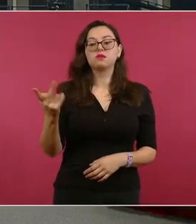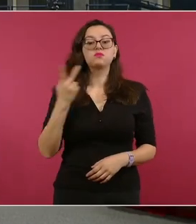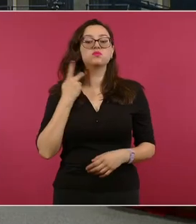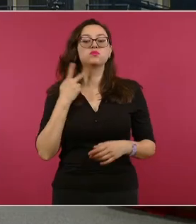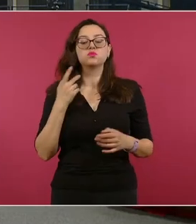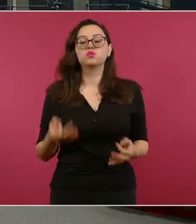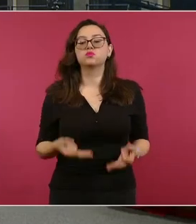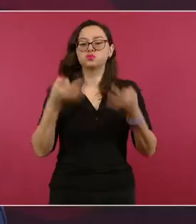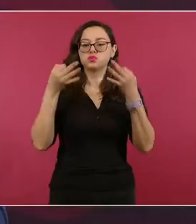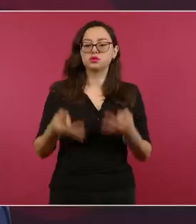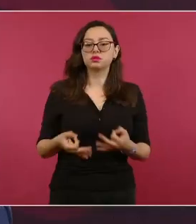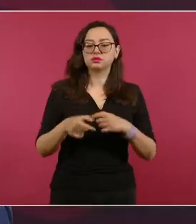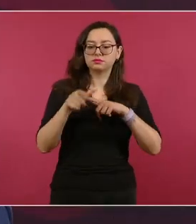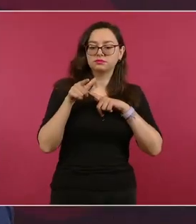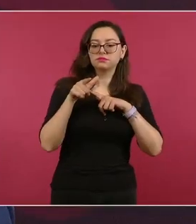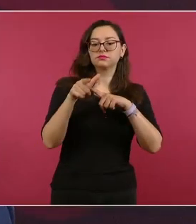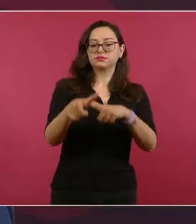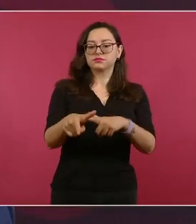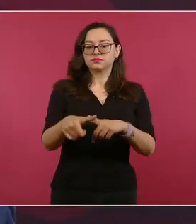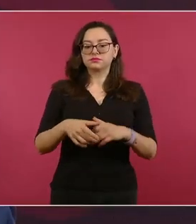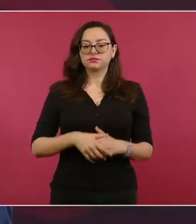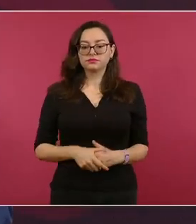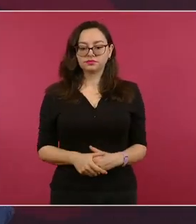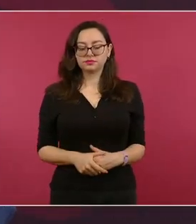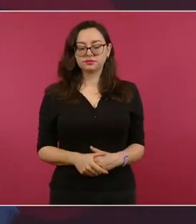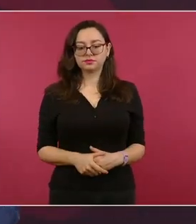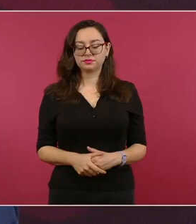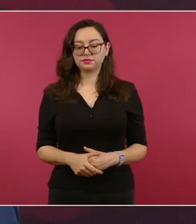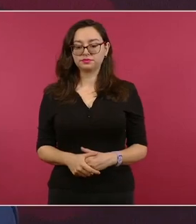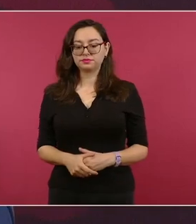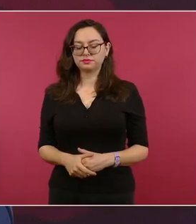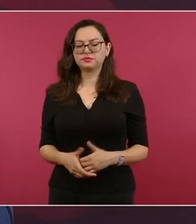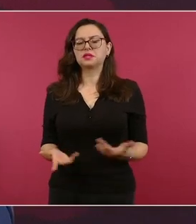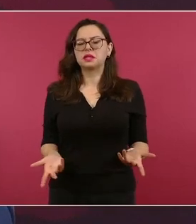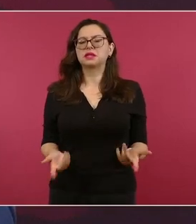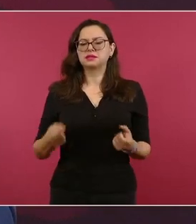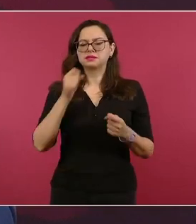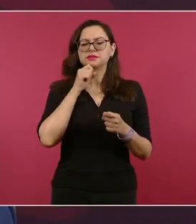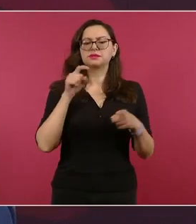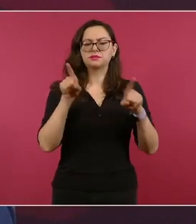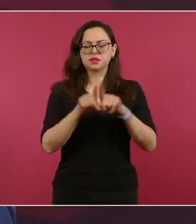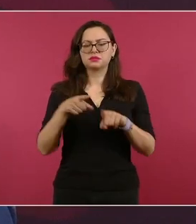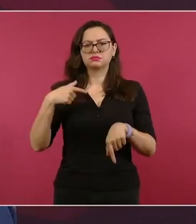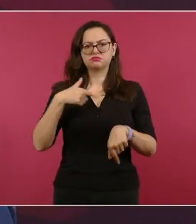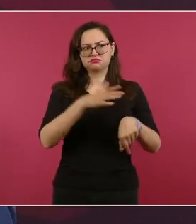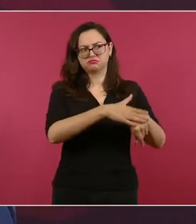Y lo demás, y también yo hago ese llamado, no se enojen